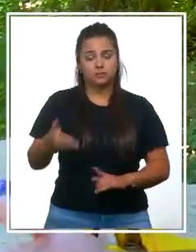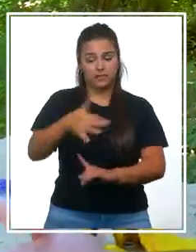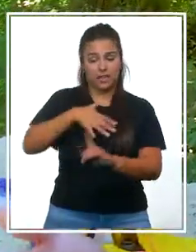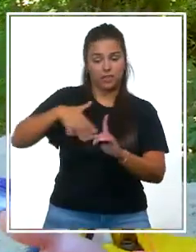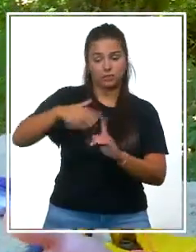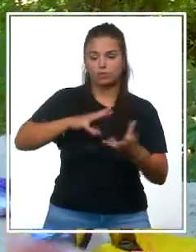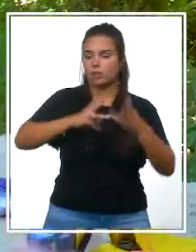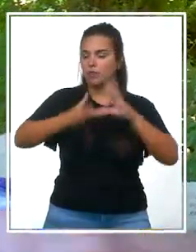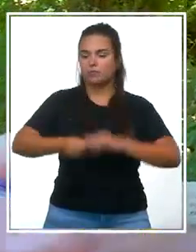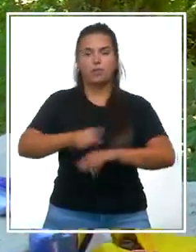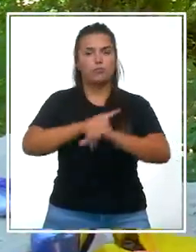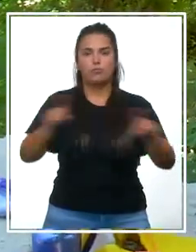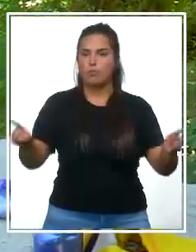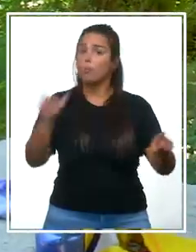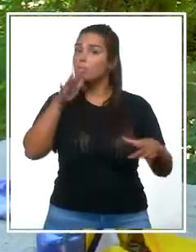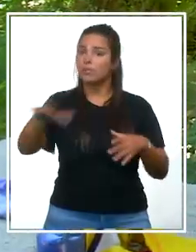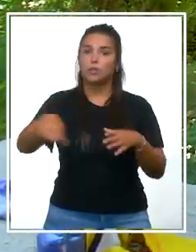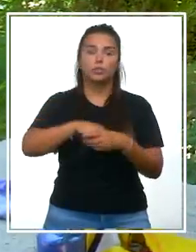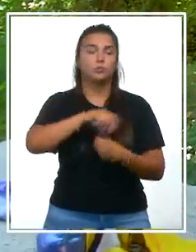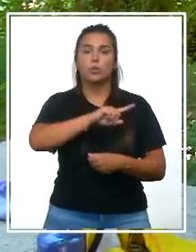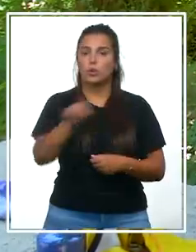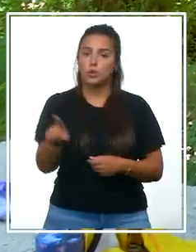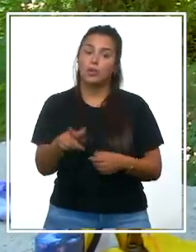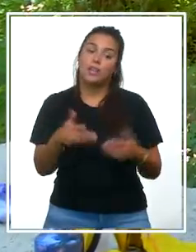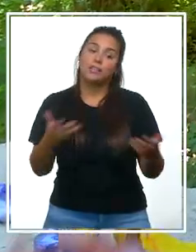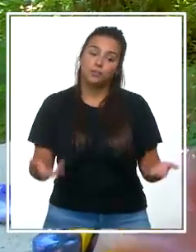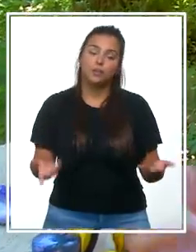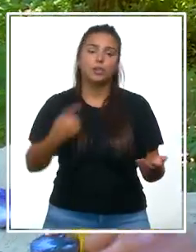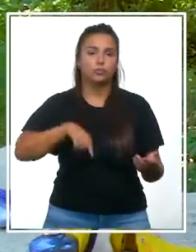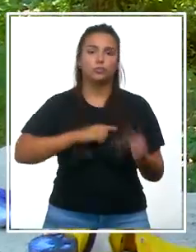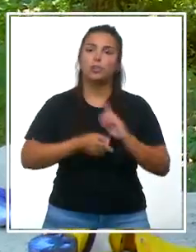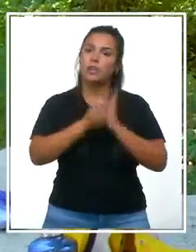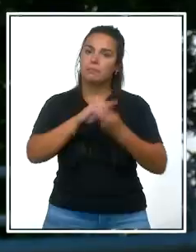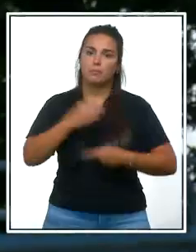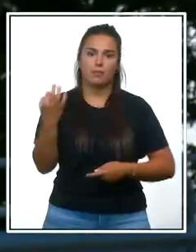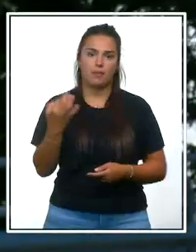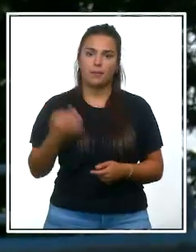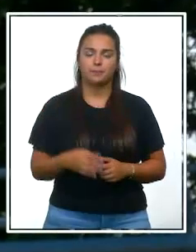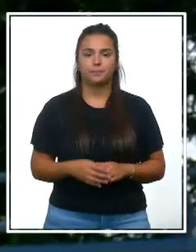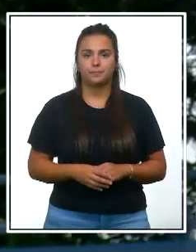entorno no está adaptado, porque no es inclusivo, y eso es lo que hay que cambiar.